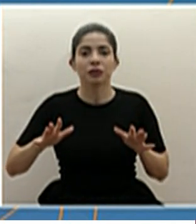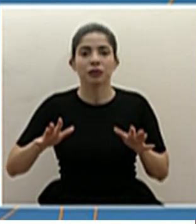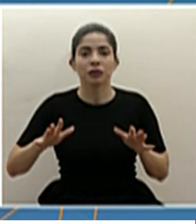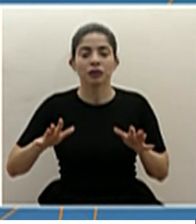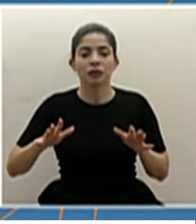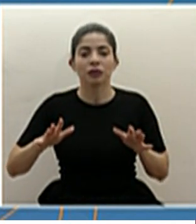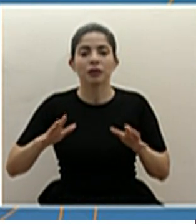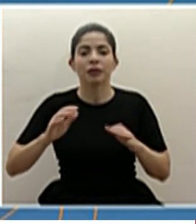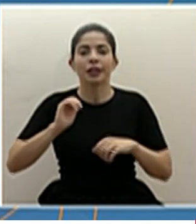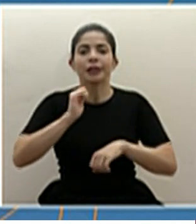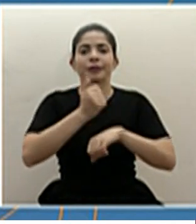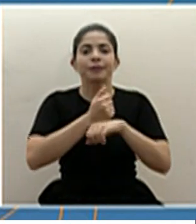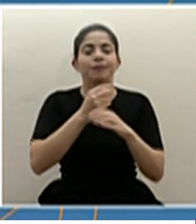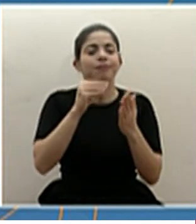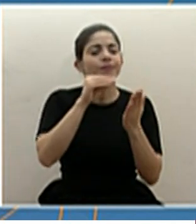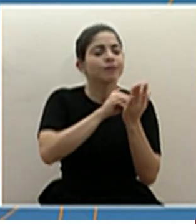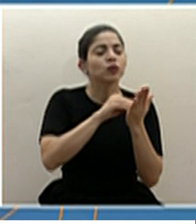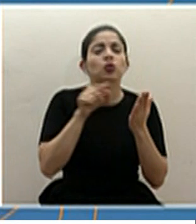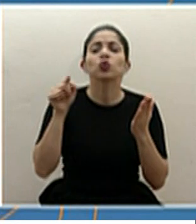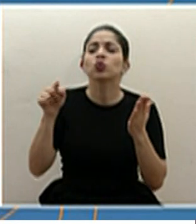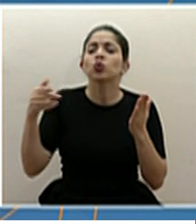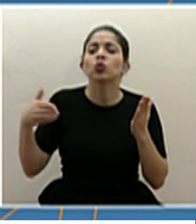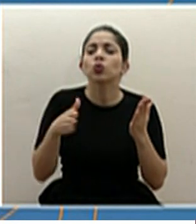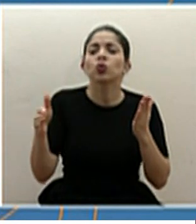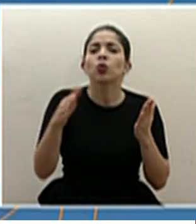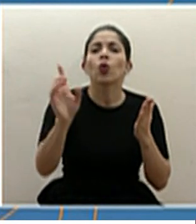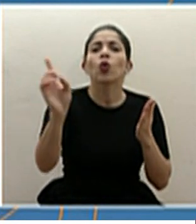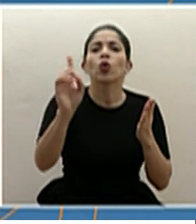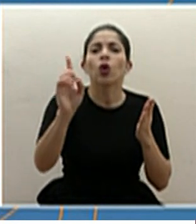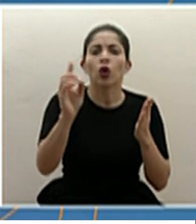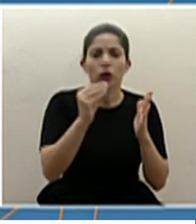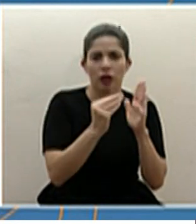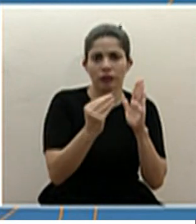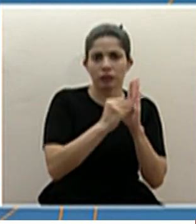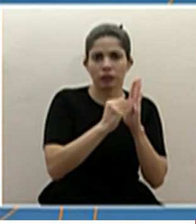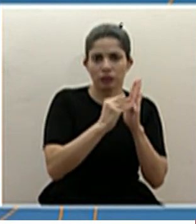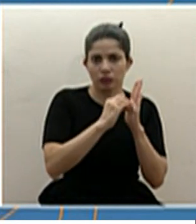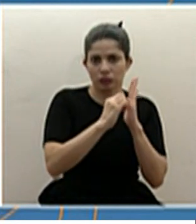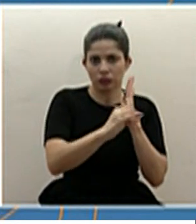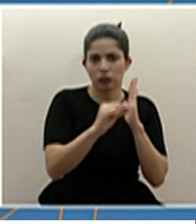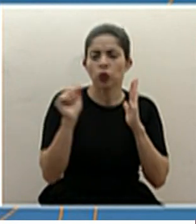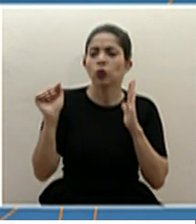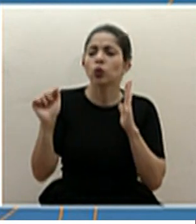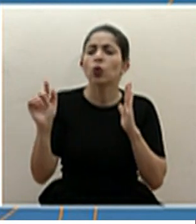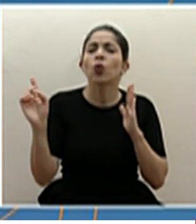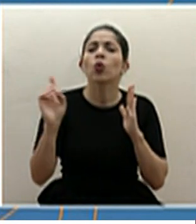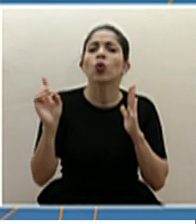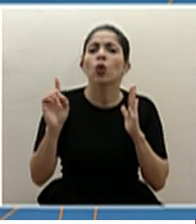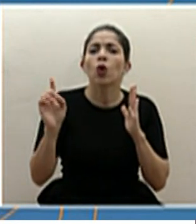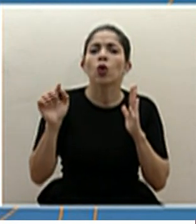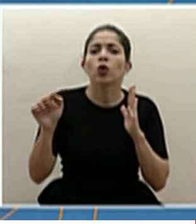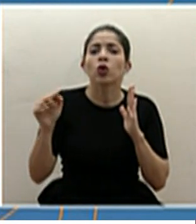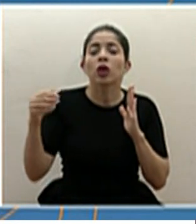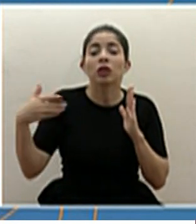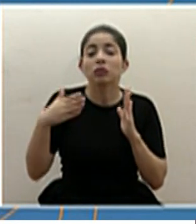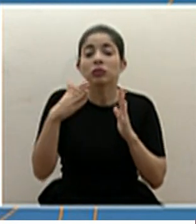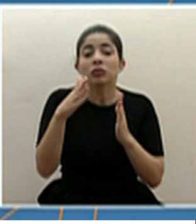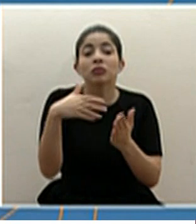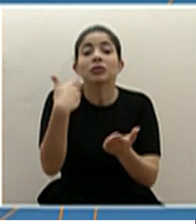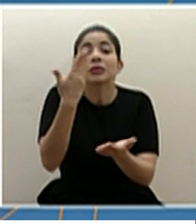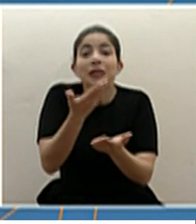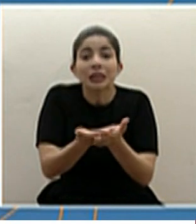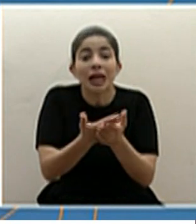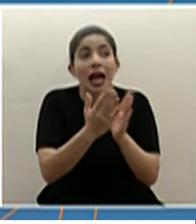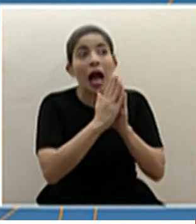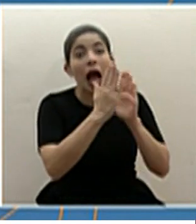se establece cuál va a ser la ruta que va a tomar ese transportista, cuál va a ser el almacén fiscal de